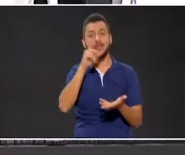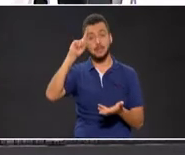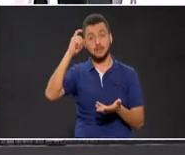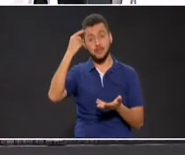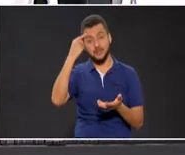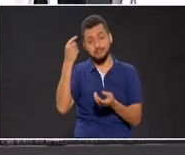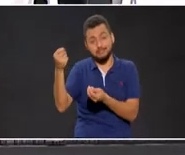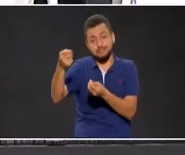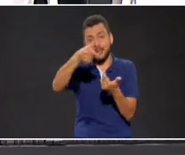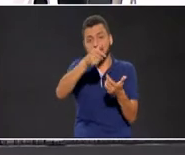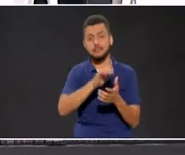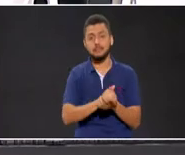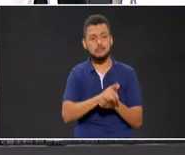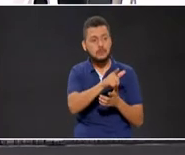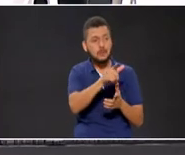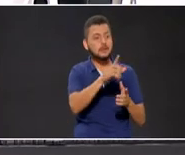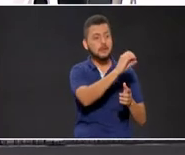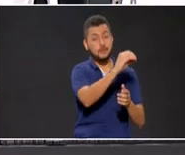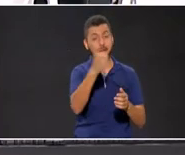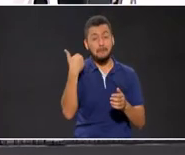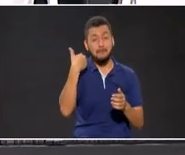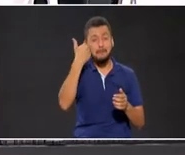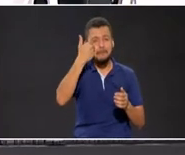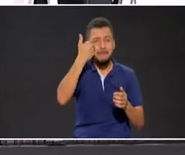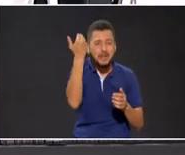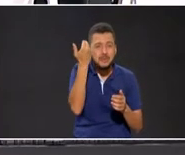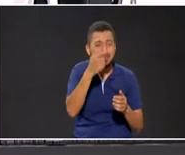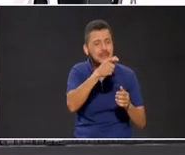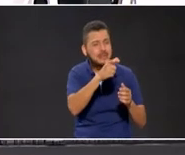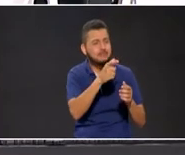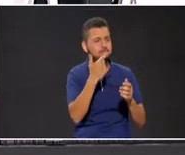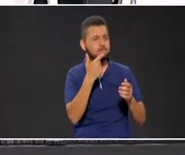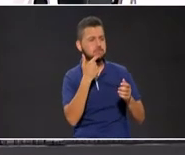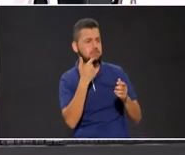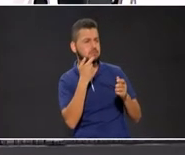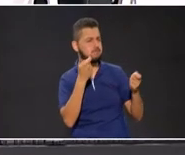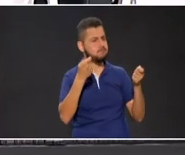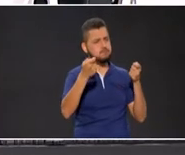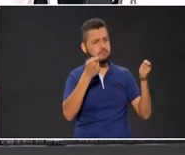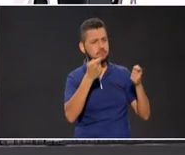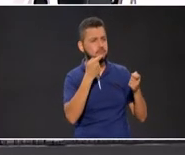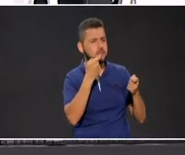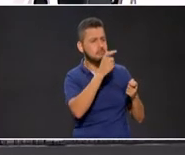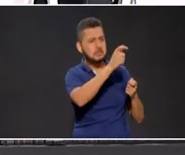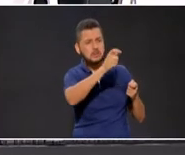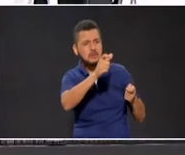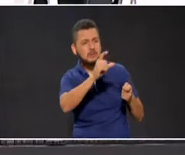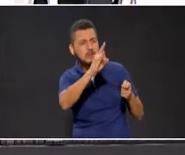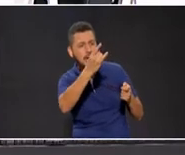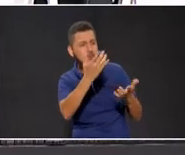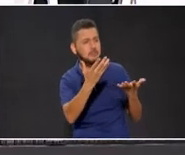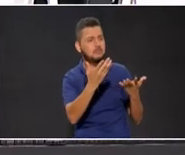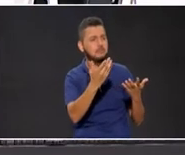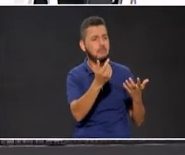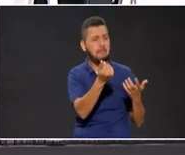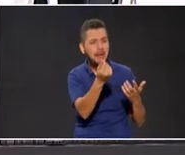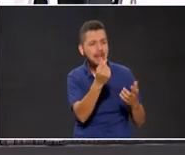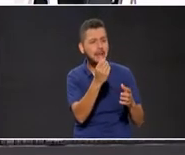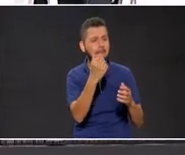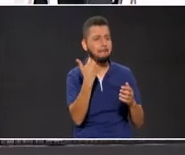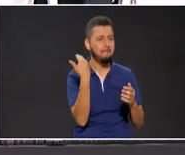y por supuesto llevar un monitoreo completo sobre la situación de cada uno de los adultos mayores para evitar los abusos de que son